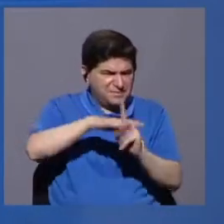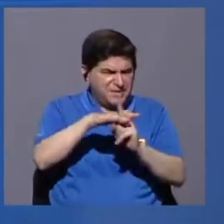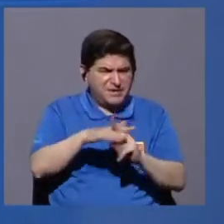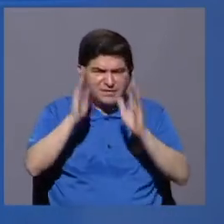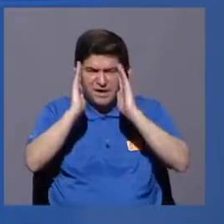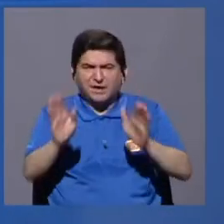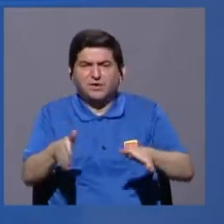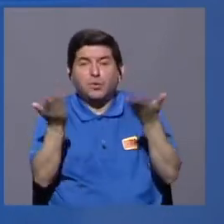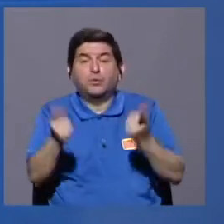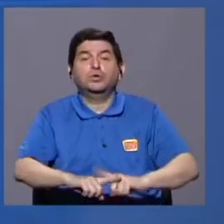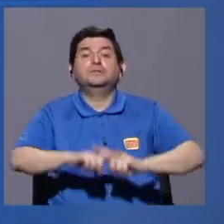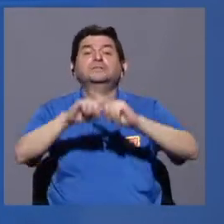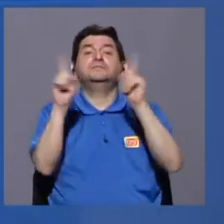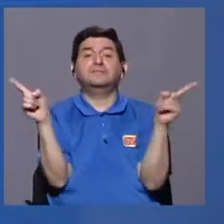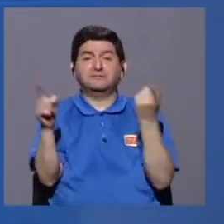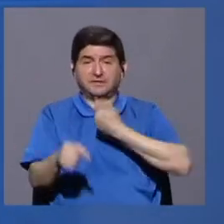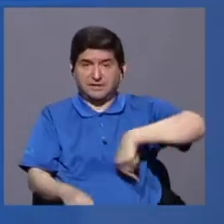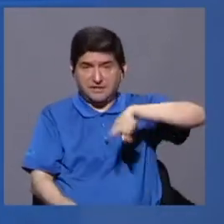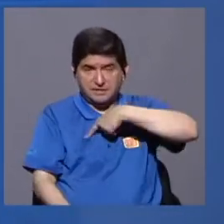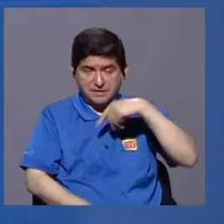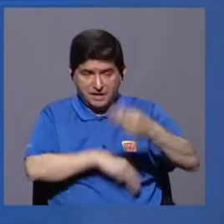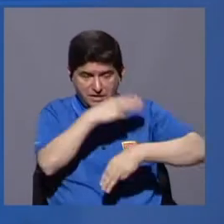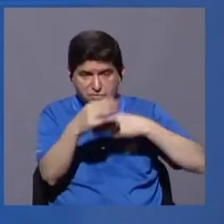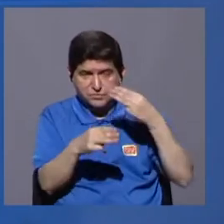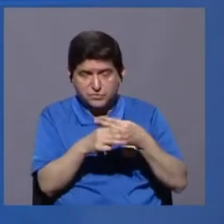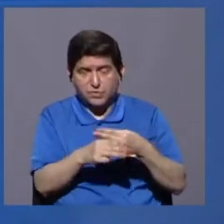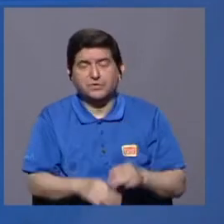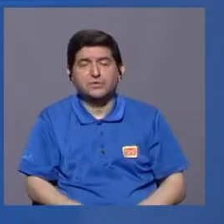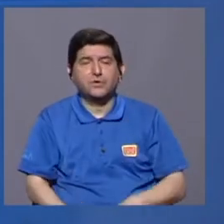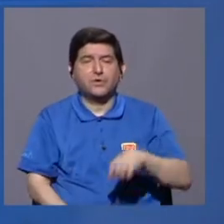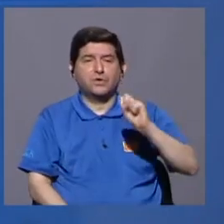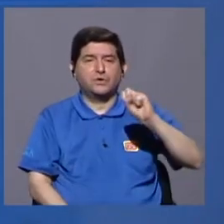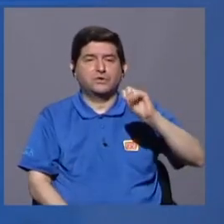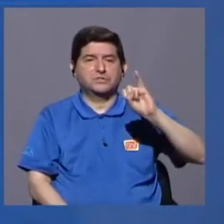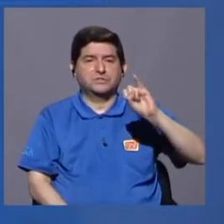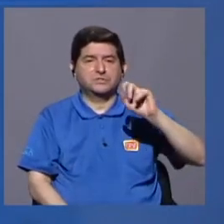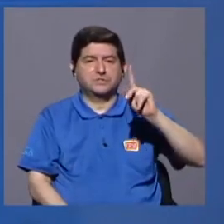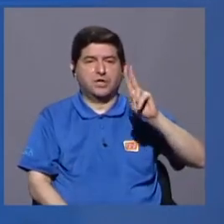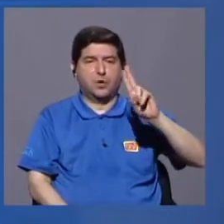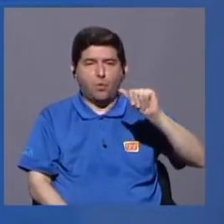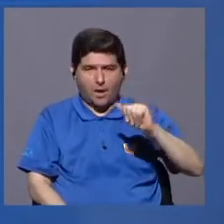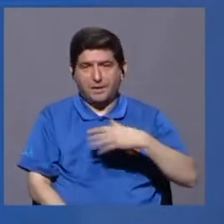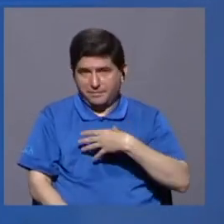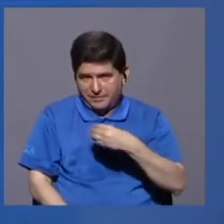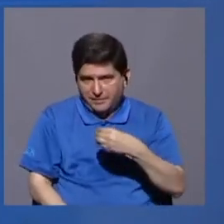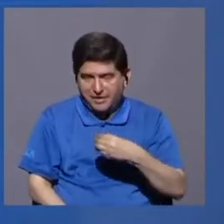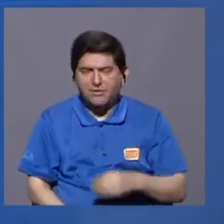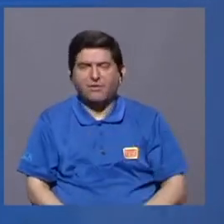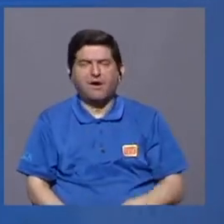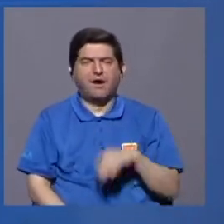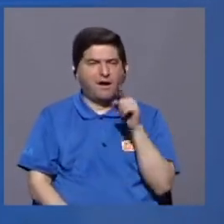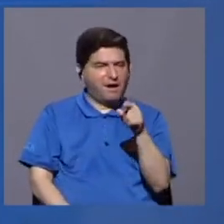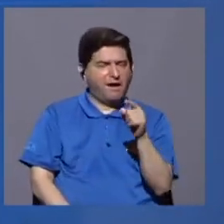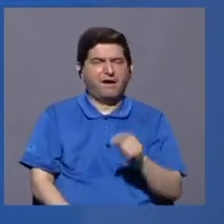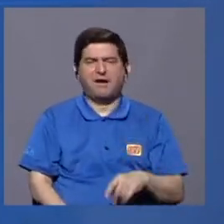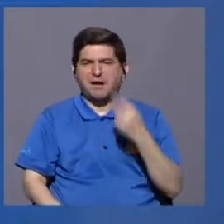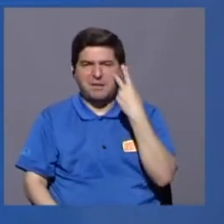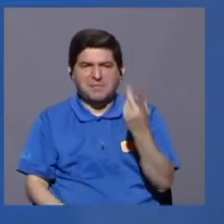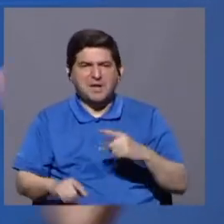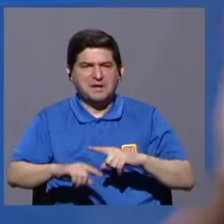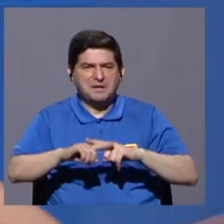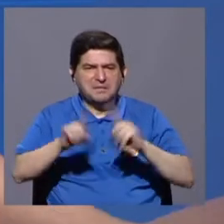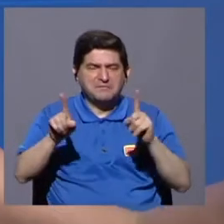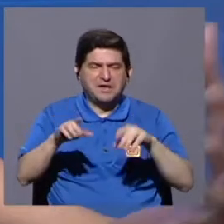es diferente a lo que nosotros en el mundo sikwa vemos y utilizamos. Nosotros lo vemos como algo